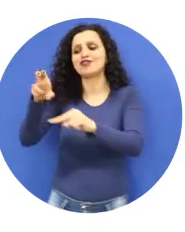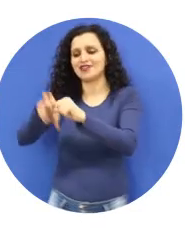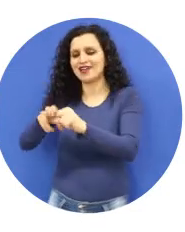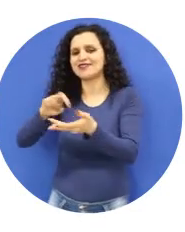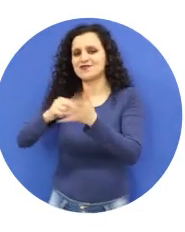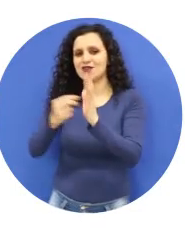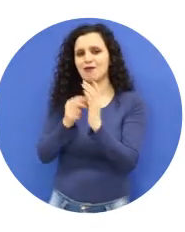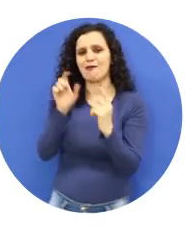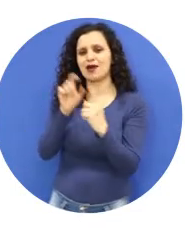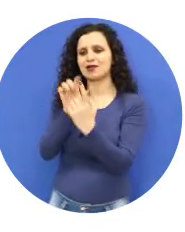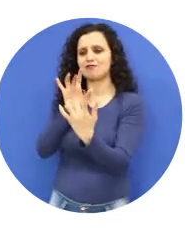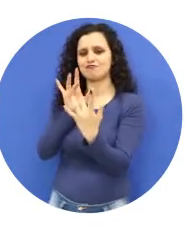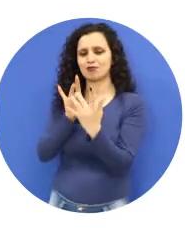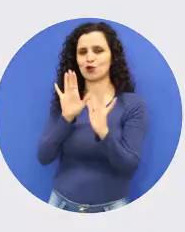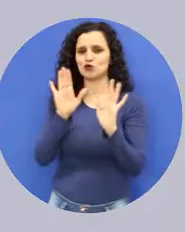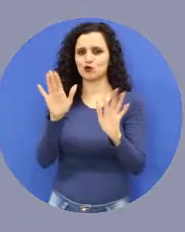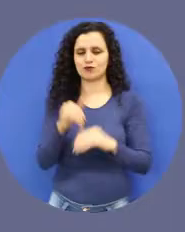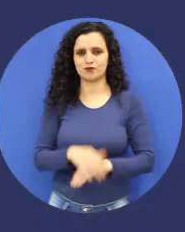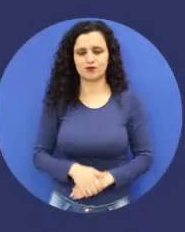tesauros apropiados.